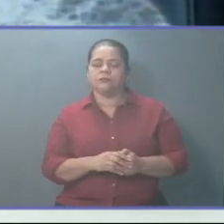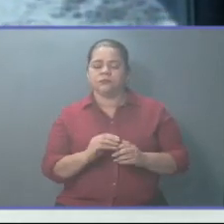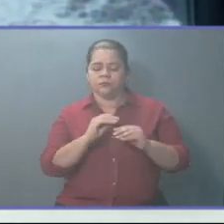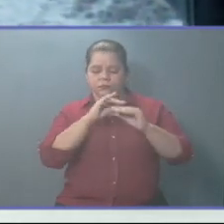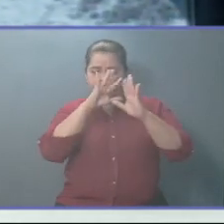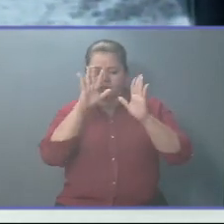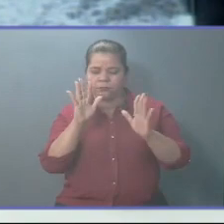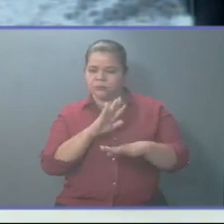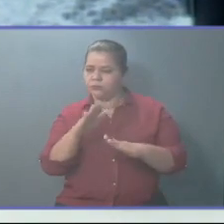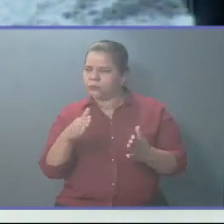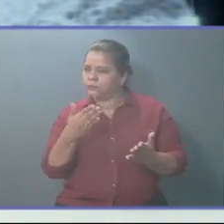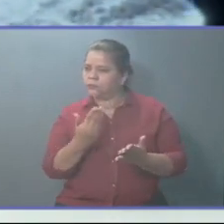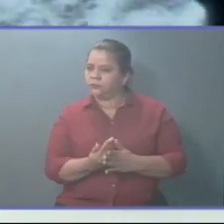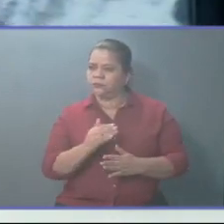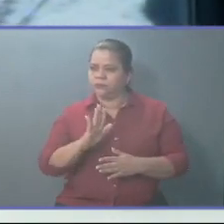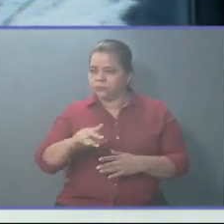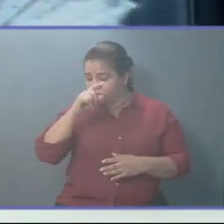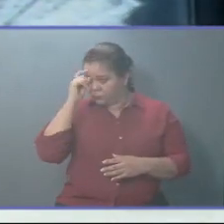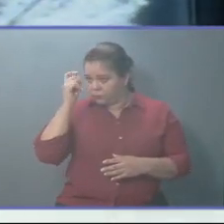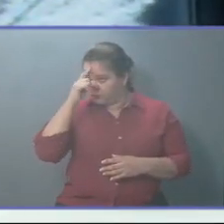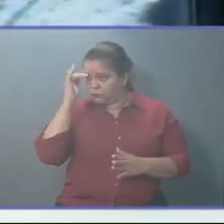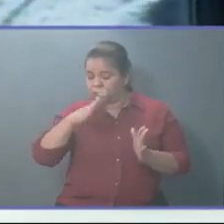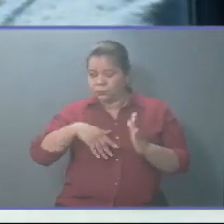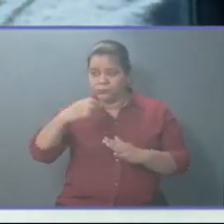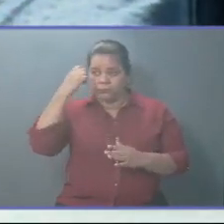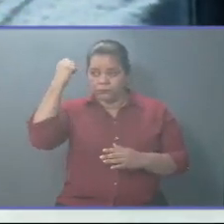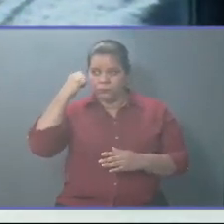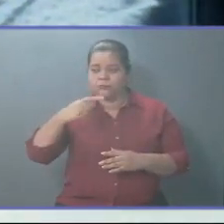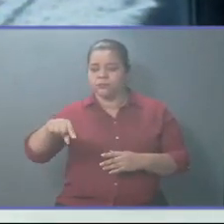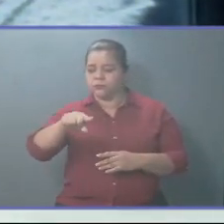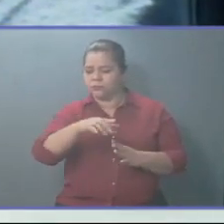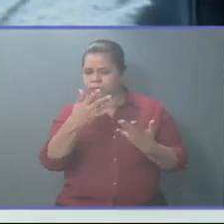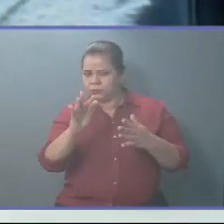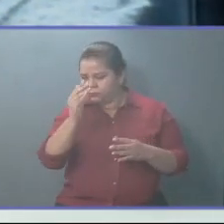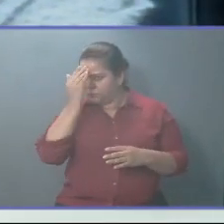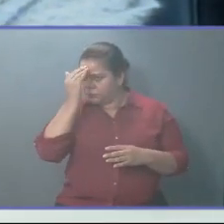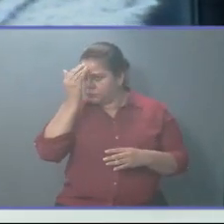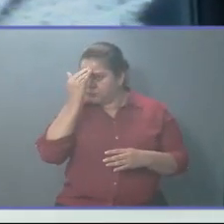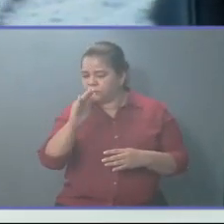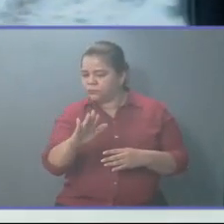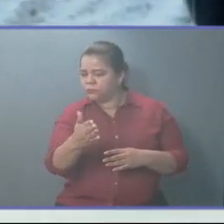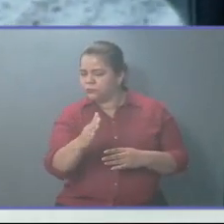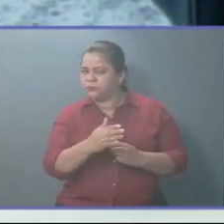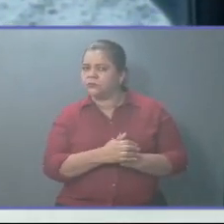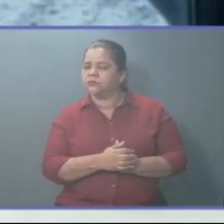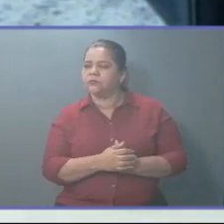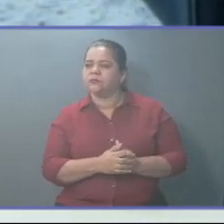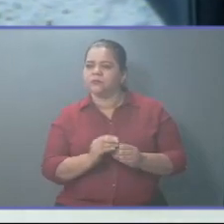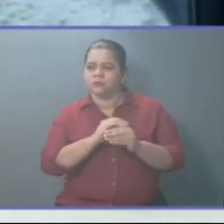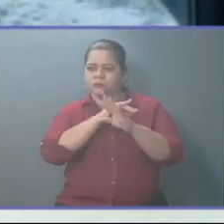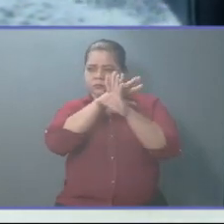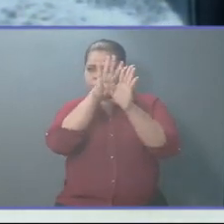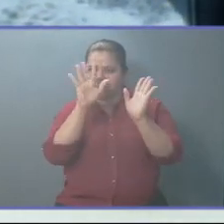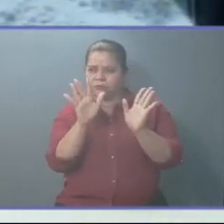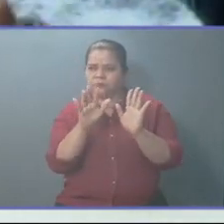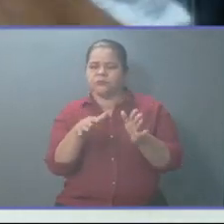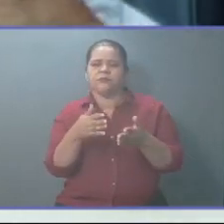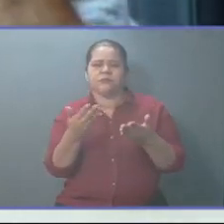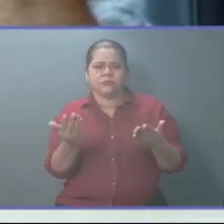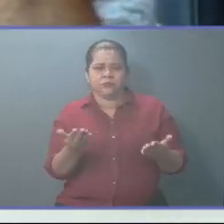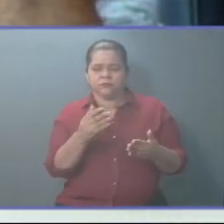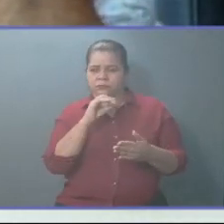definitivamente del trabajo y de la importancia. Ustedes ya más o menos lo deben de tener claro de lo que se